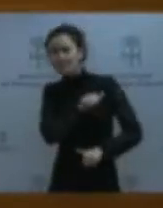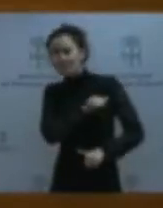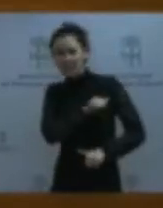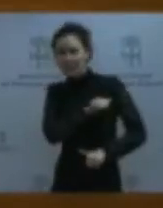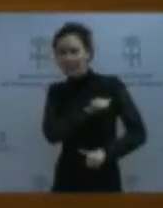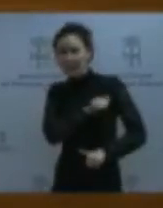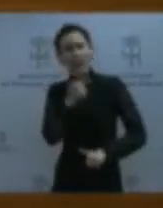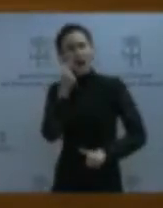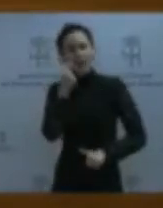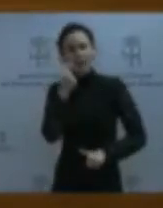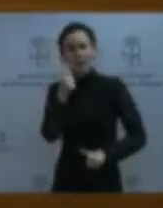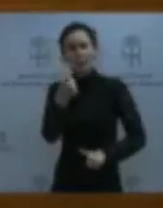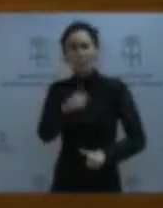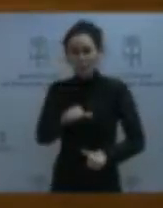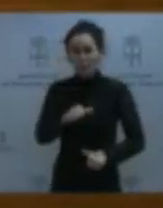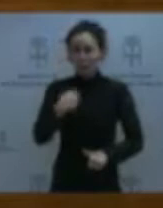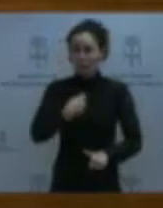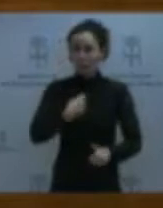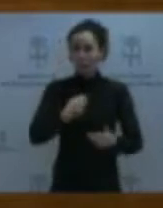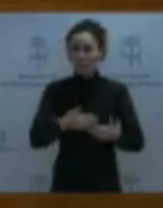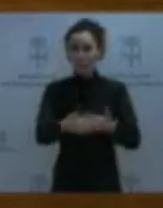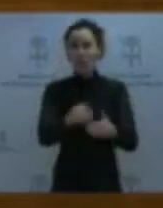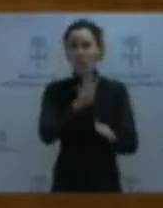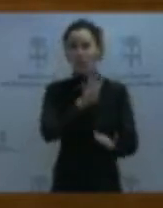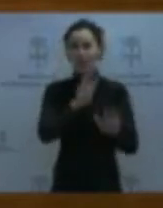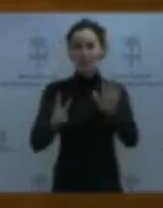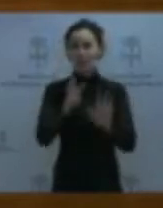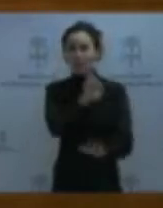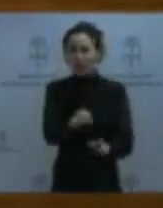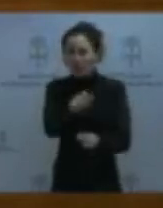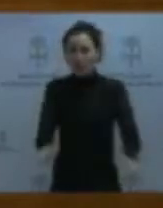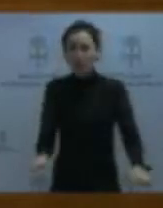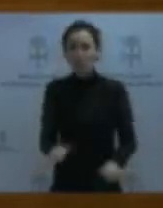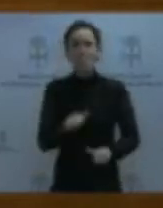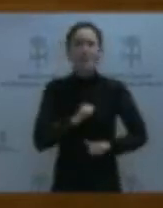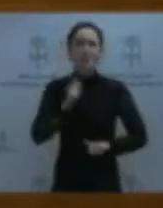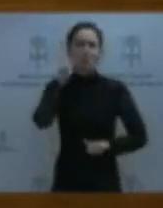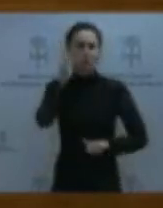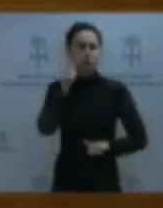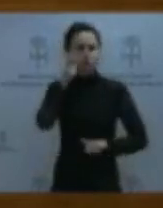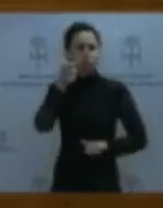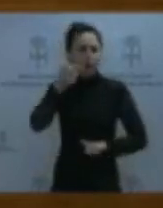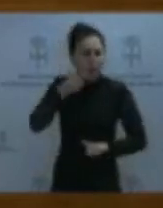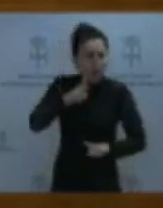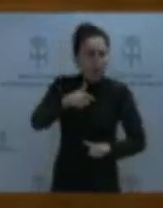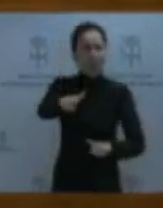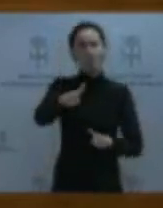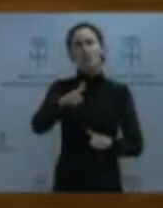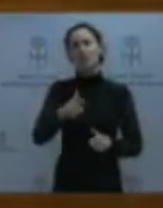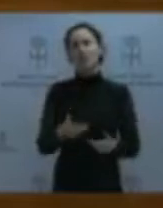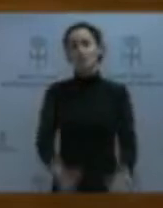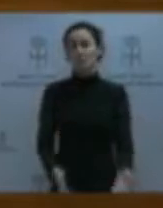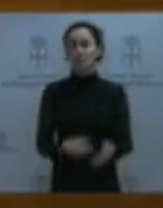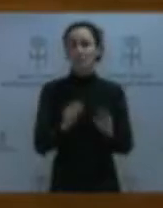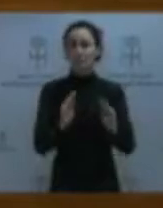importantes. Estamos hablando de más de un 48% de personas con paro de larga duración, y lo que hemos creado es un sistema en